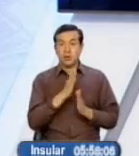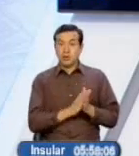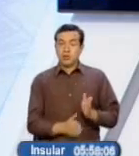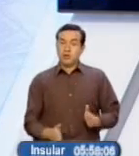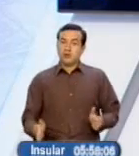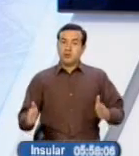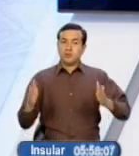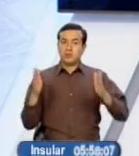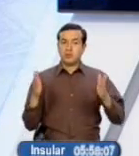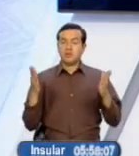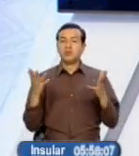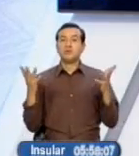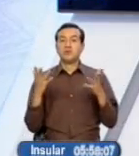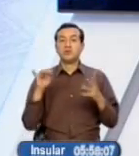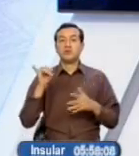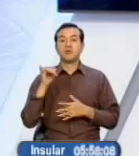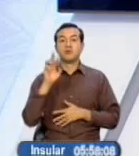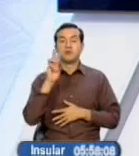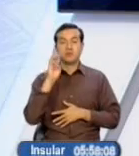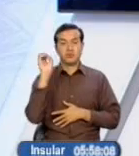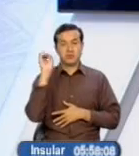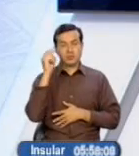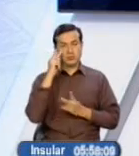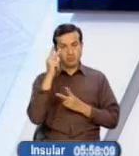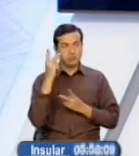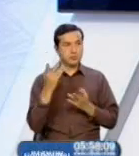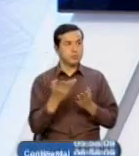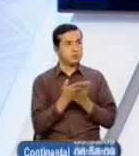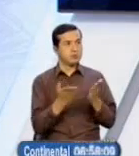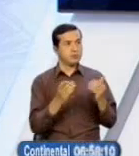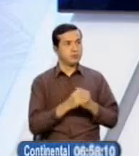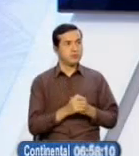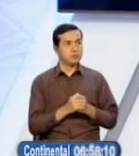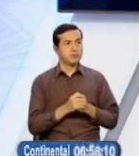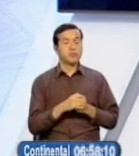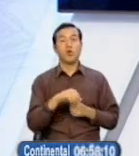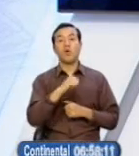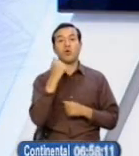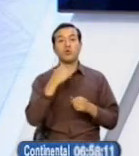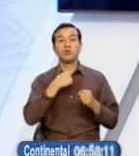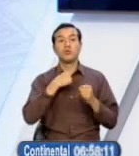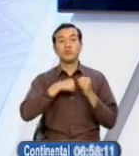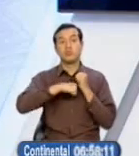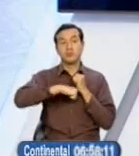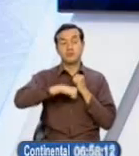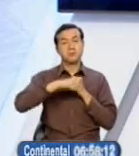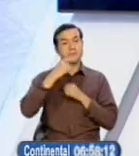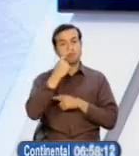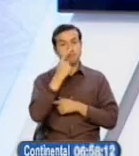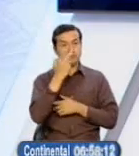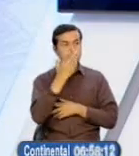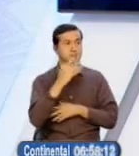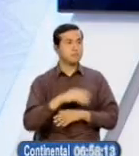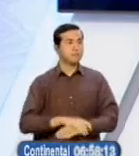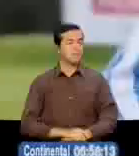jornada que se va a desarrollar el jueves 6 de octubre. Revisemos muchos otros partidos que sin duda alguna traen mucho interés.